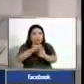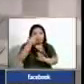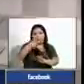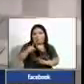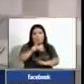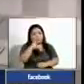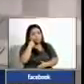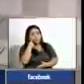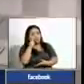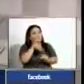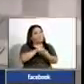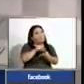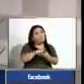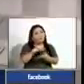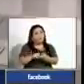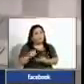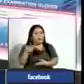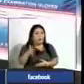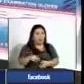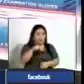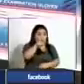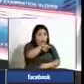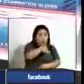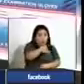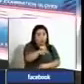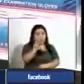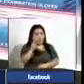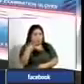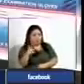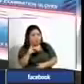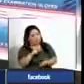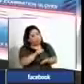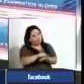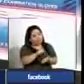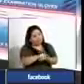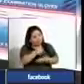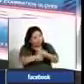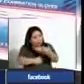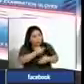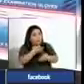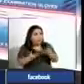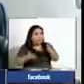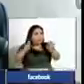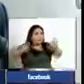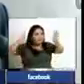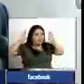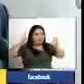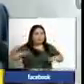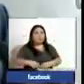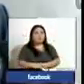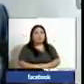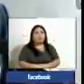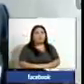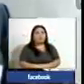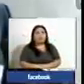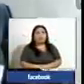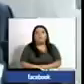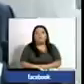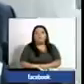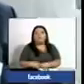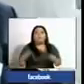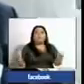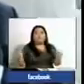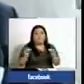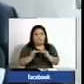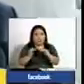incremento. Aseguran que al menos dos de estos lugares se les ha abierto un proceso sancionatorio. También tenemos casos en los